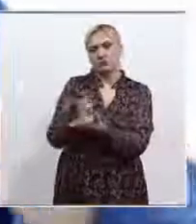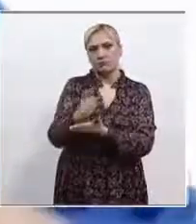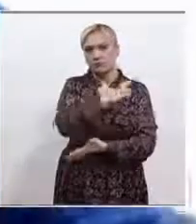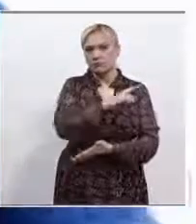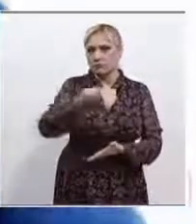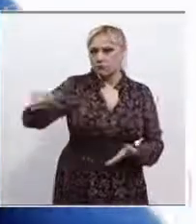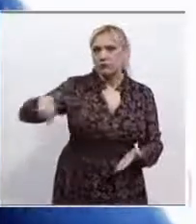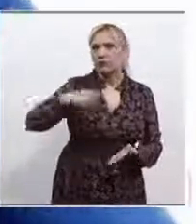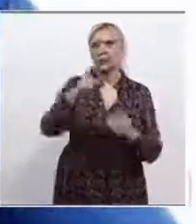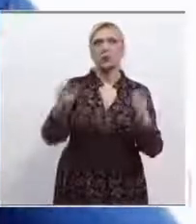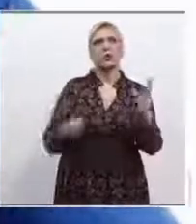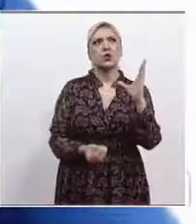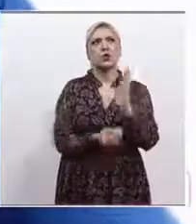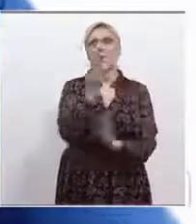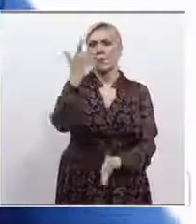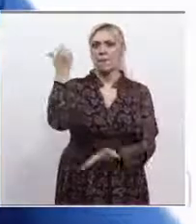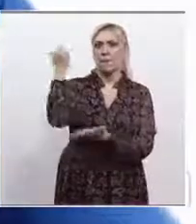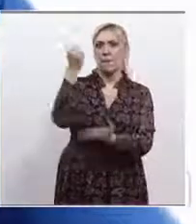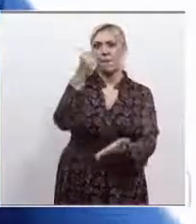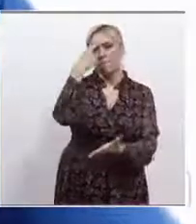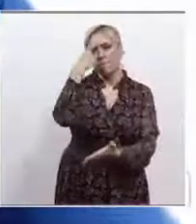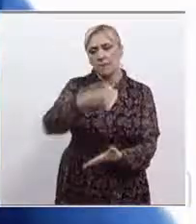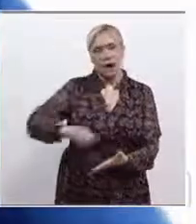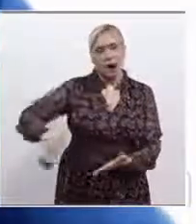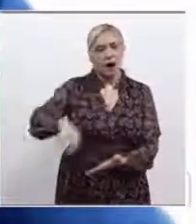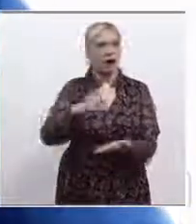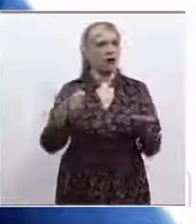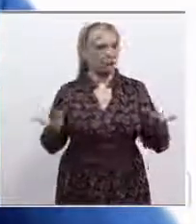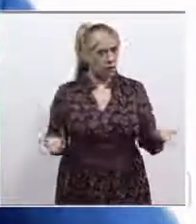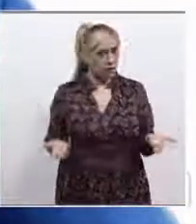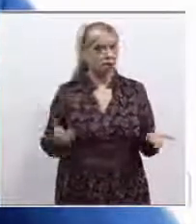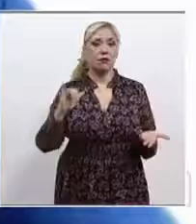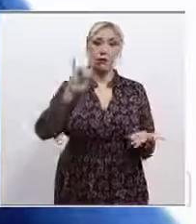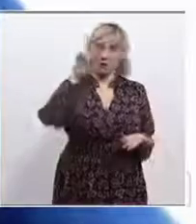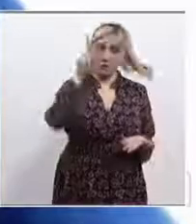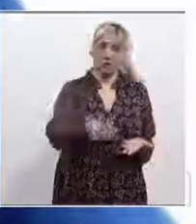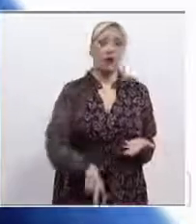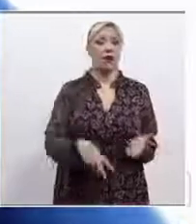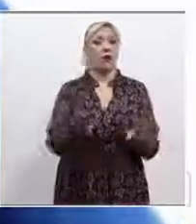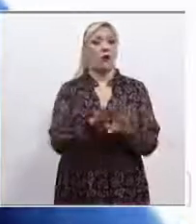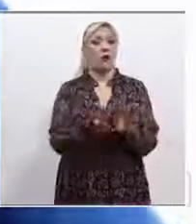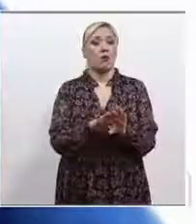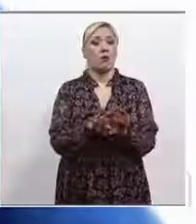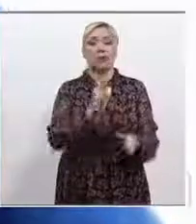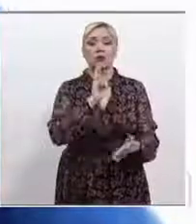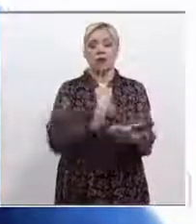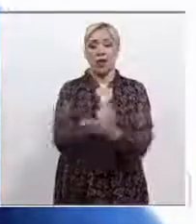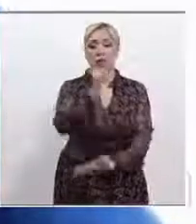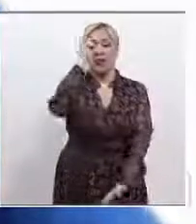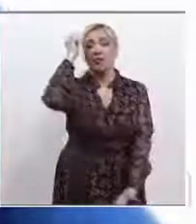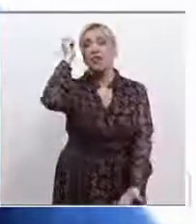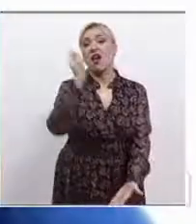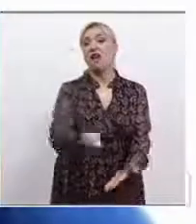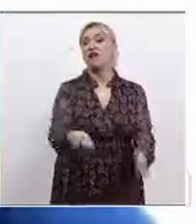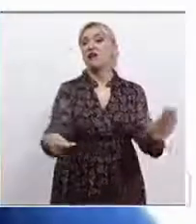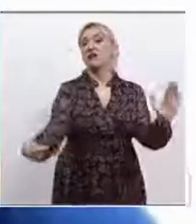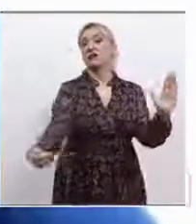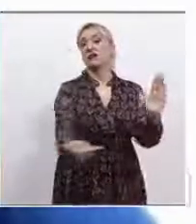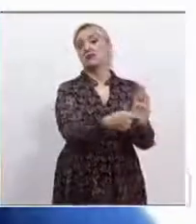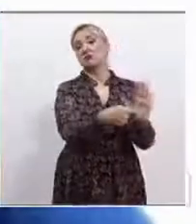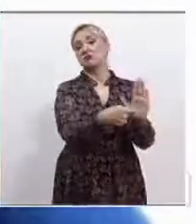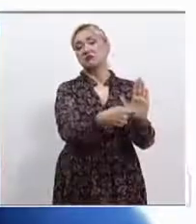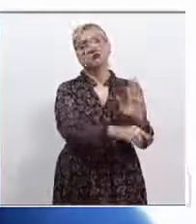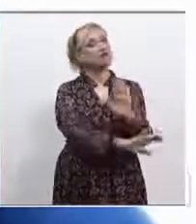Porque el derecho al cuidado en última instancia, como vos lo dijiste, se define a golpe de sentencias. Es ahí, en